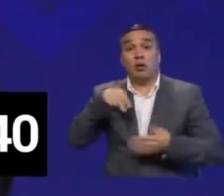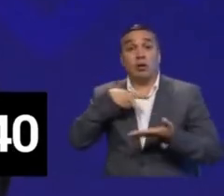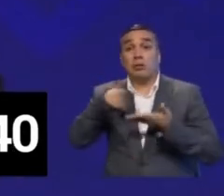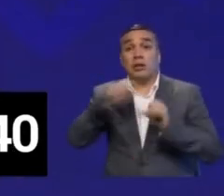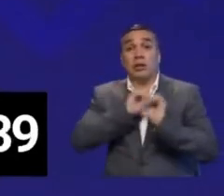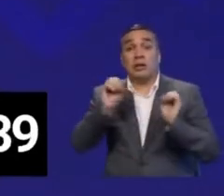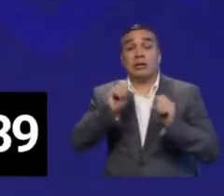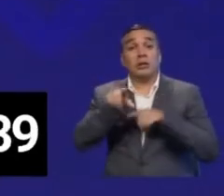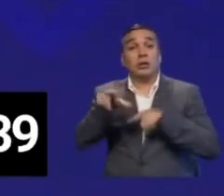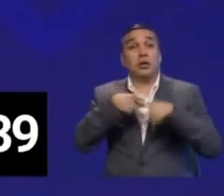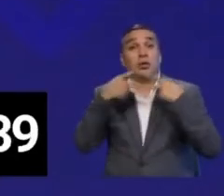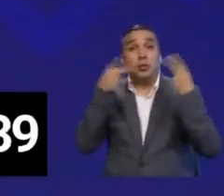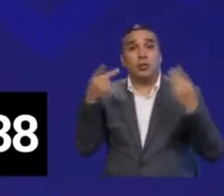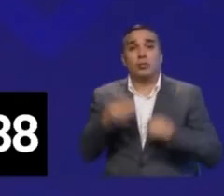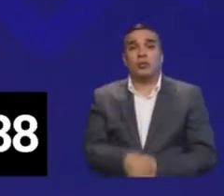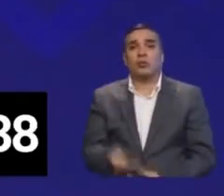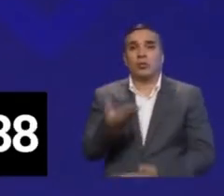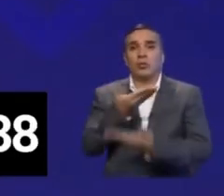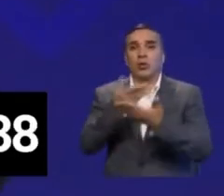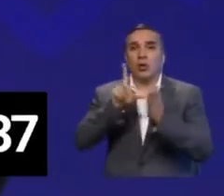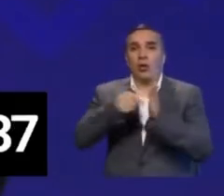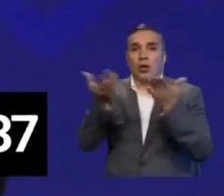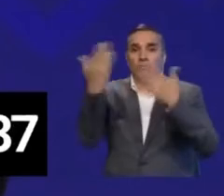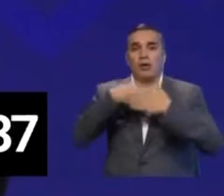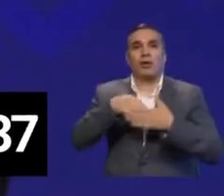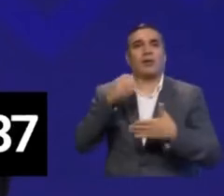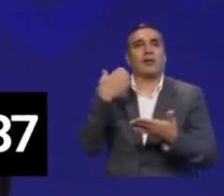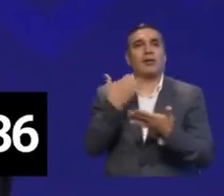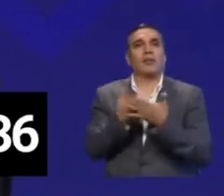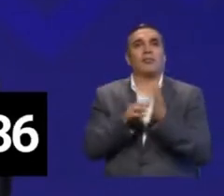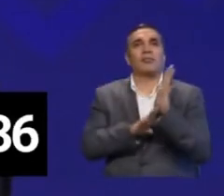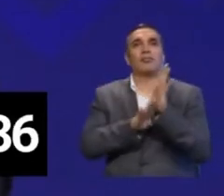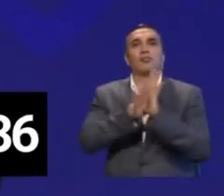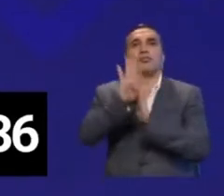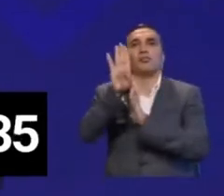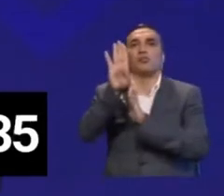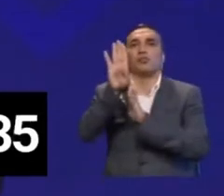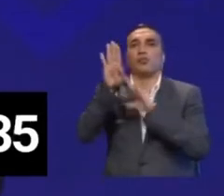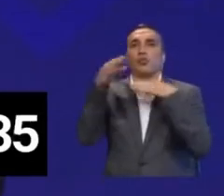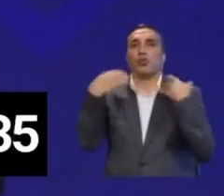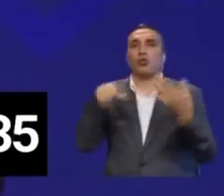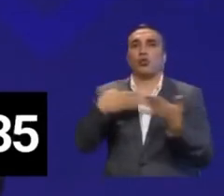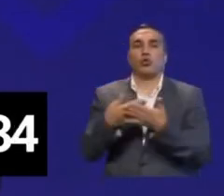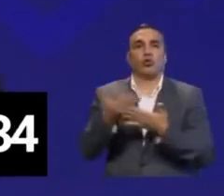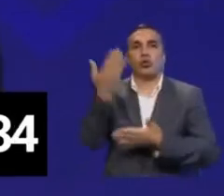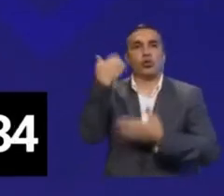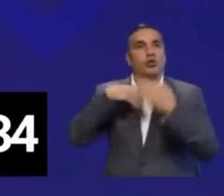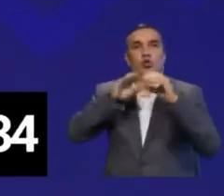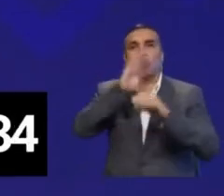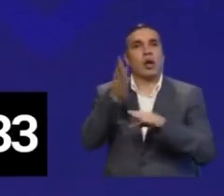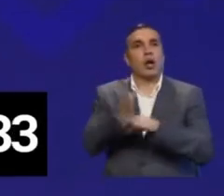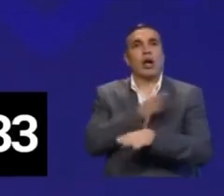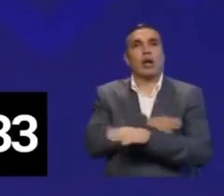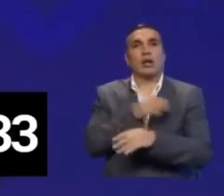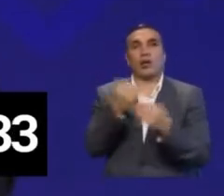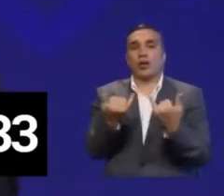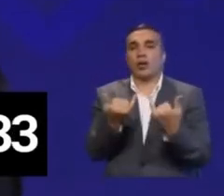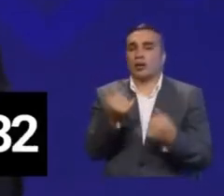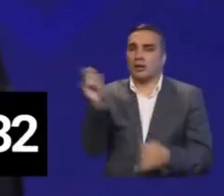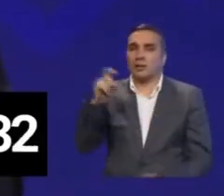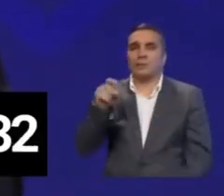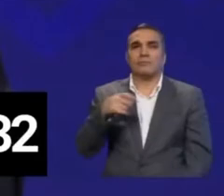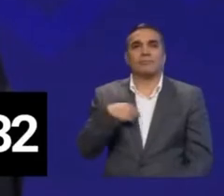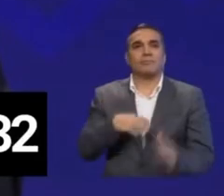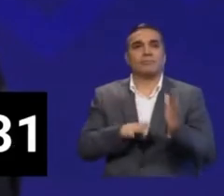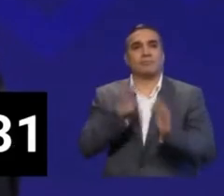sector público y entregó un país boyante con los mejores logros sociales y económicos de toda la historia del Ecuador. Hoy más que nunca se requiere